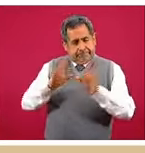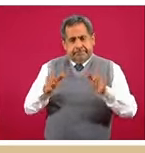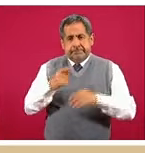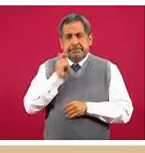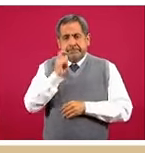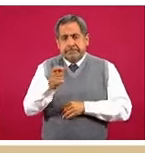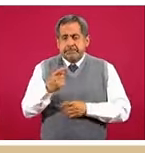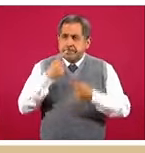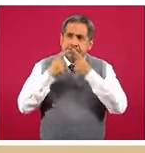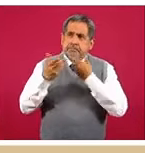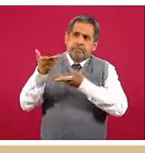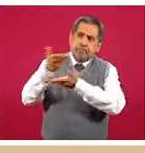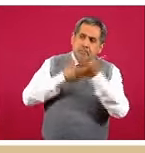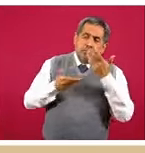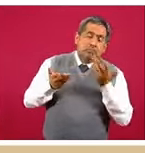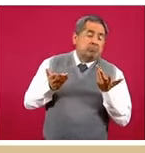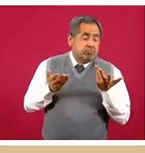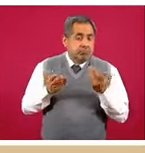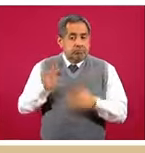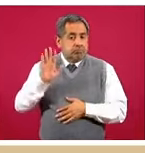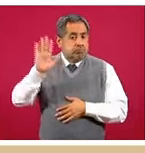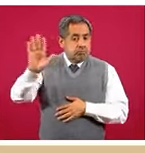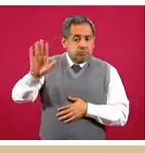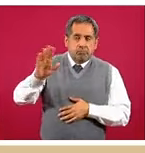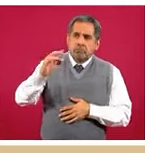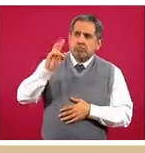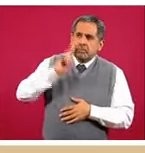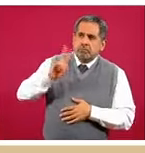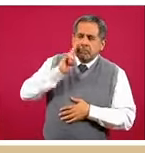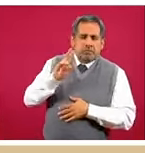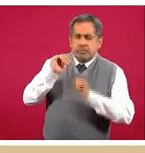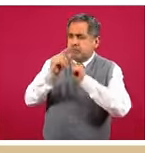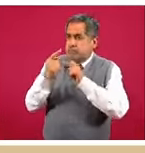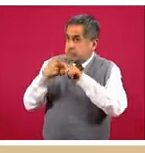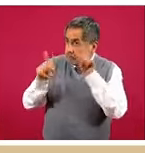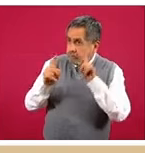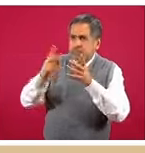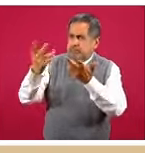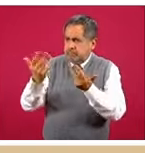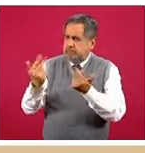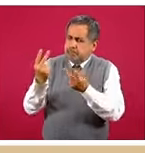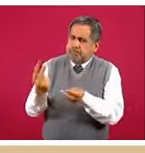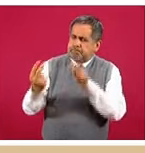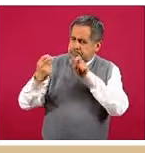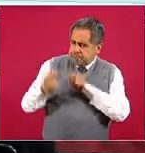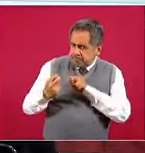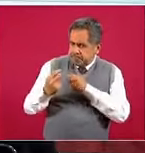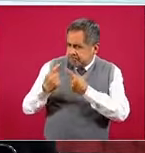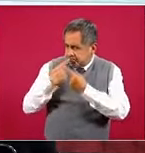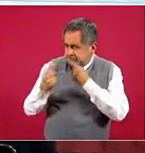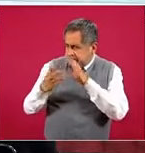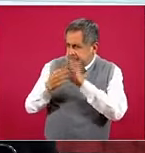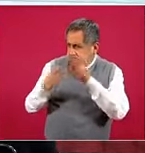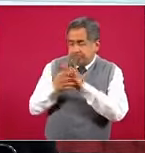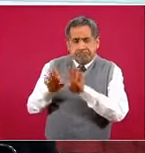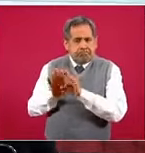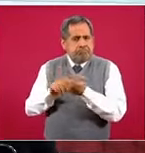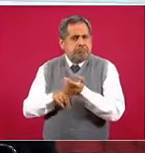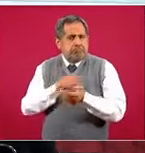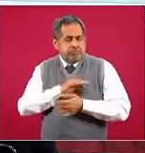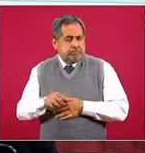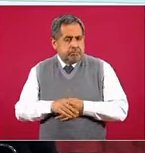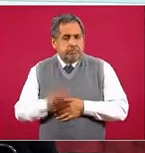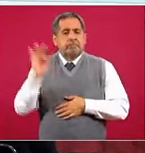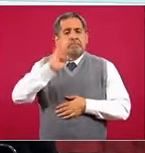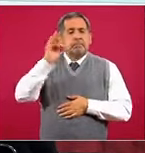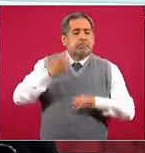se intercambia si es que hubiera un análisis diferente por parte del propio Estado, que nos pueda